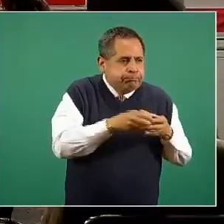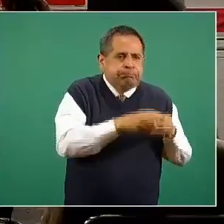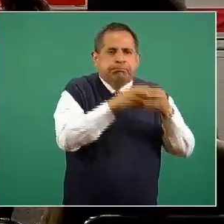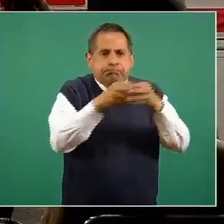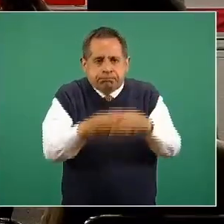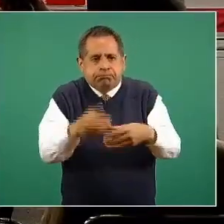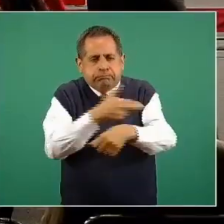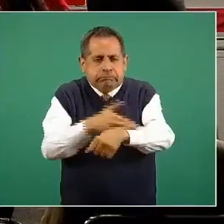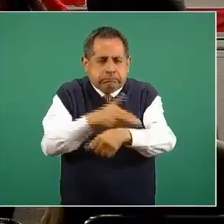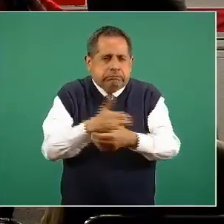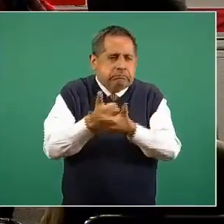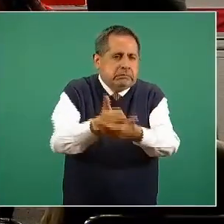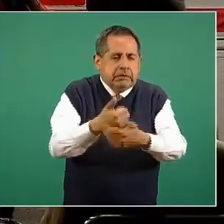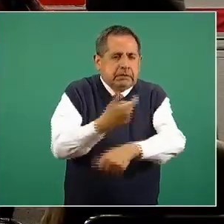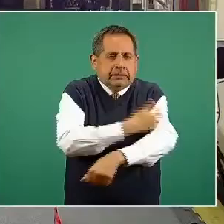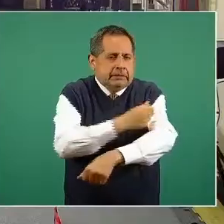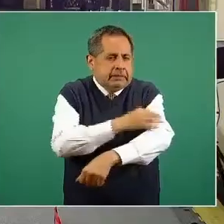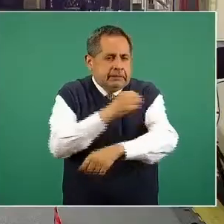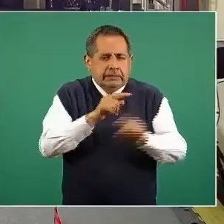nación.